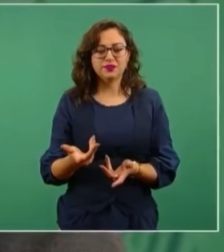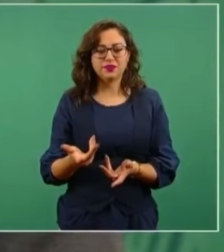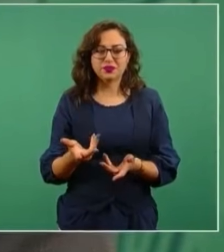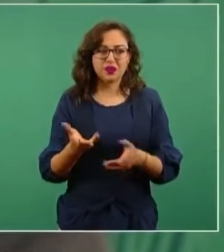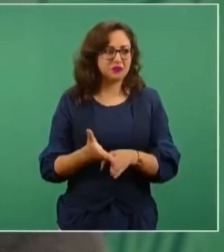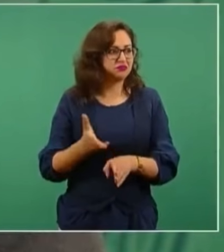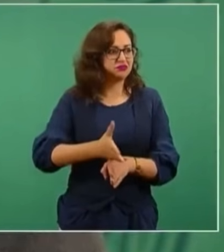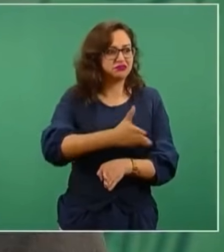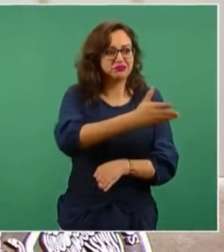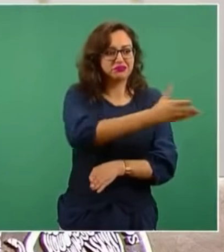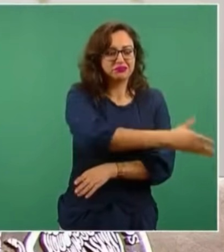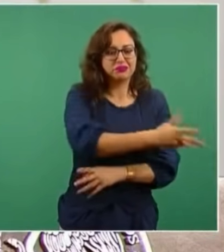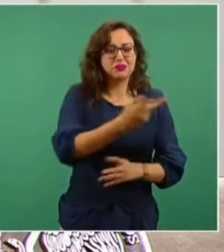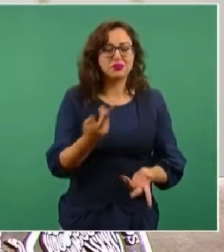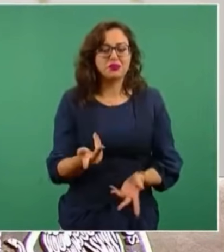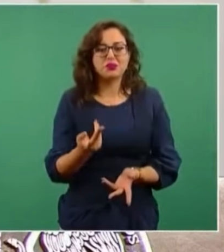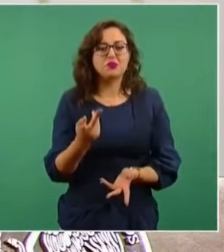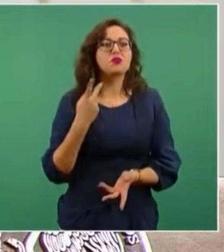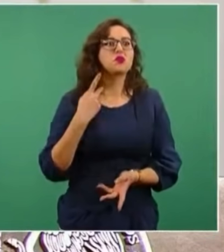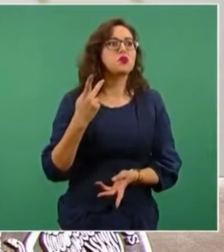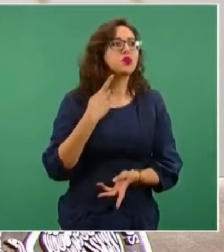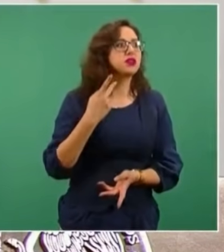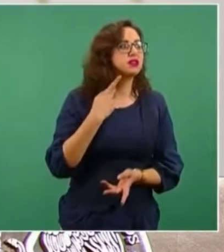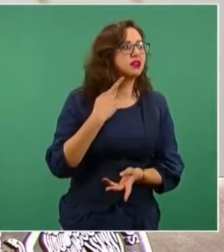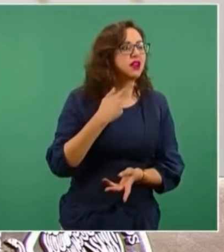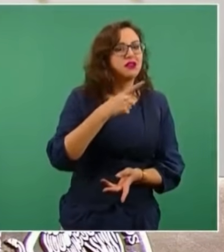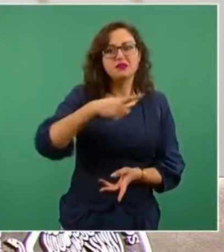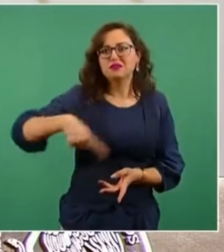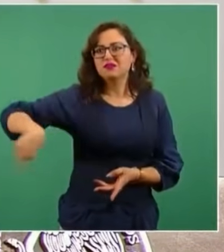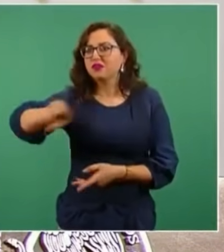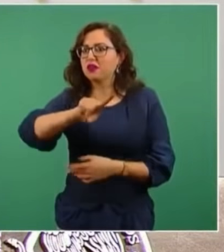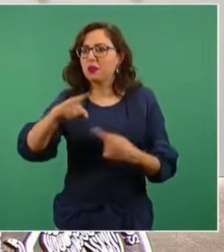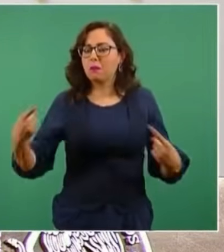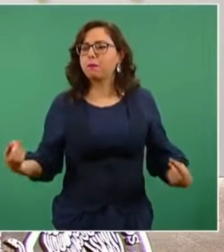y otros, pero sí les voy a mandar la carta